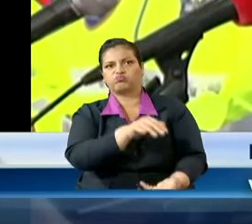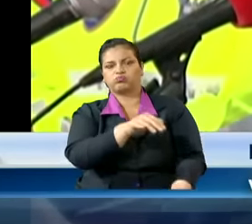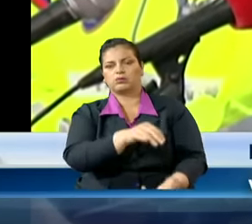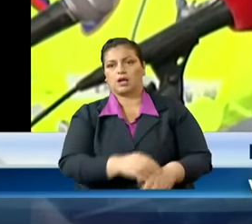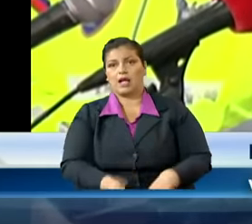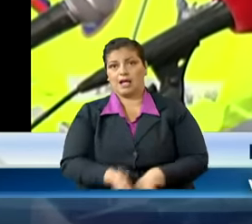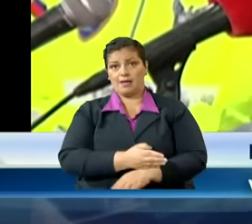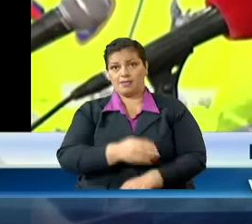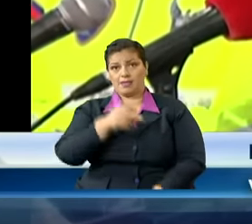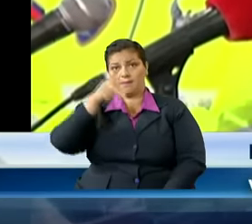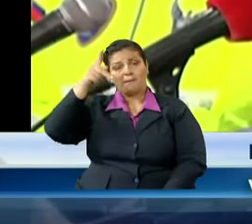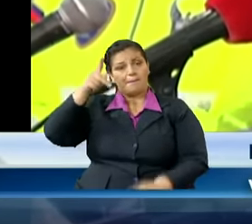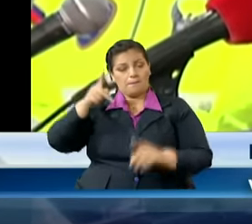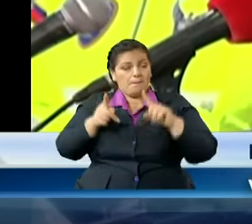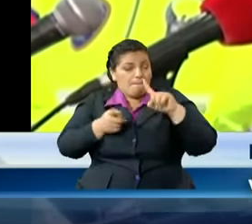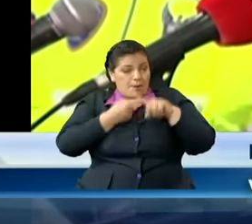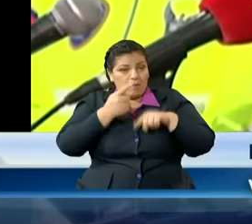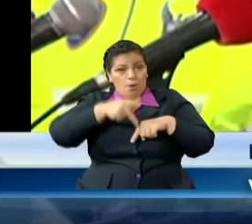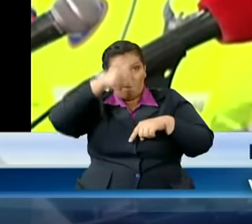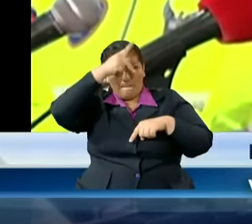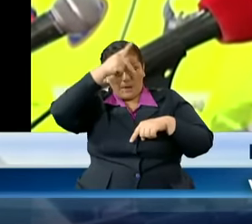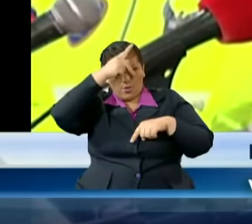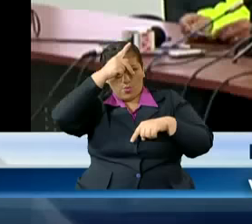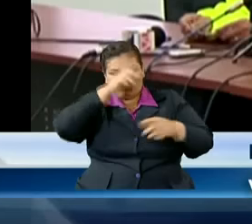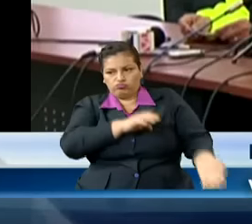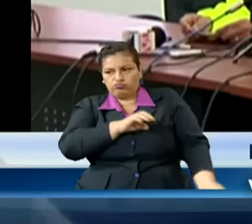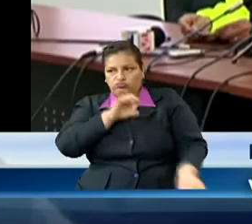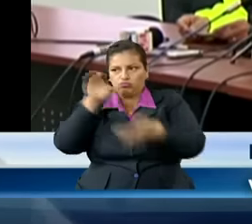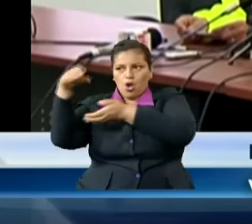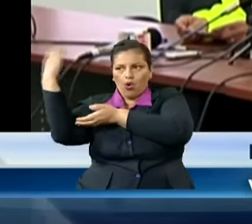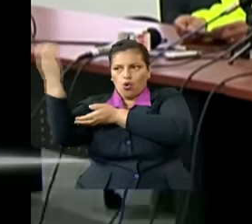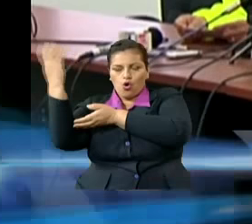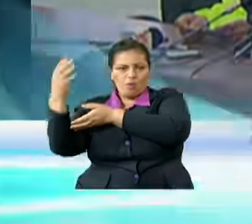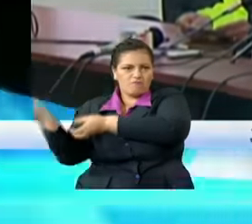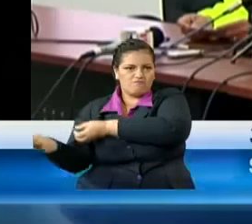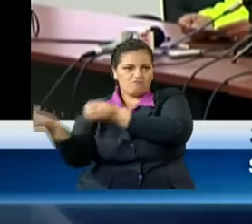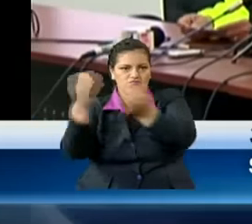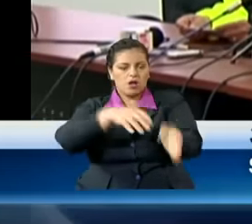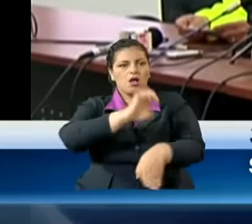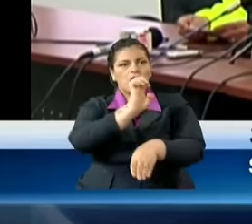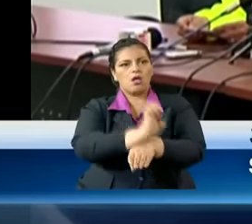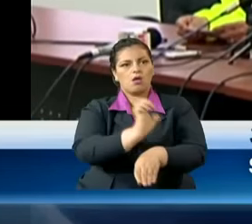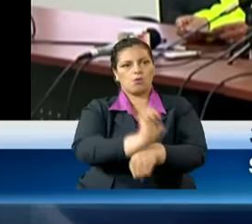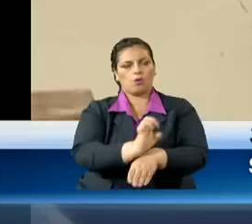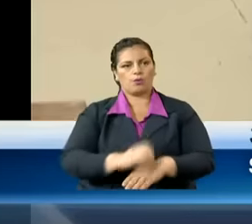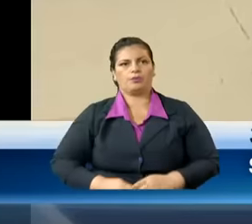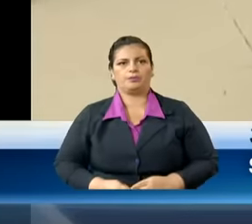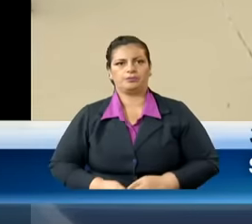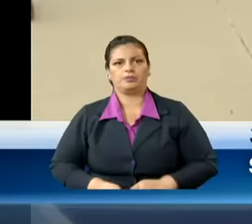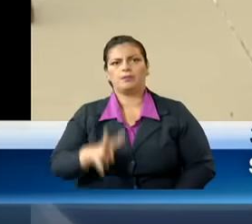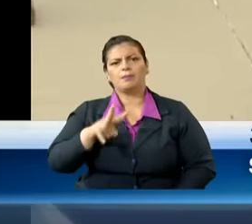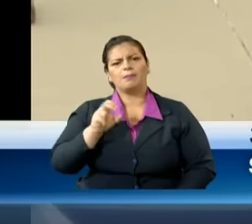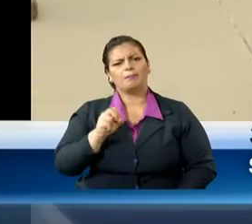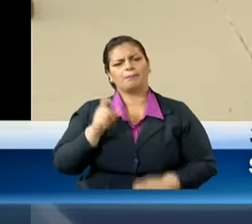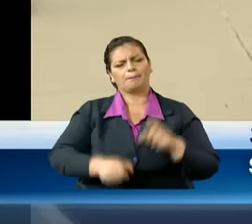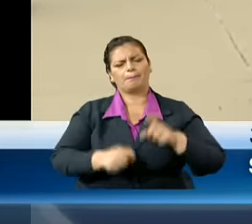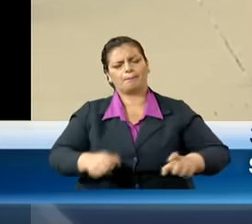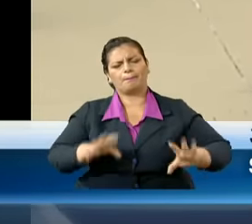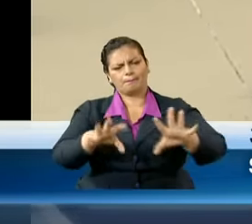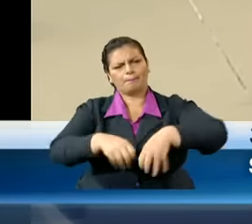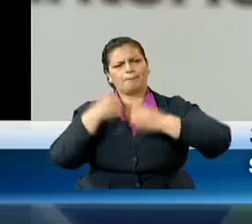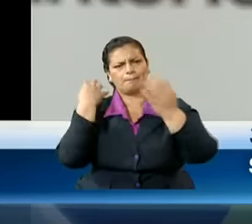con destino a Colombia y el sitio de tránsito era el Ecuador. 20 personas fueron detenidas, entre ellas 3 marinos en